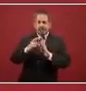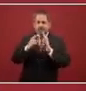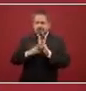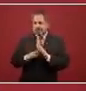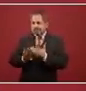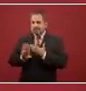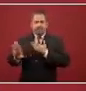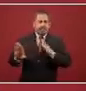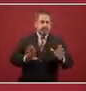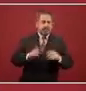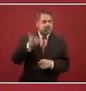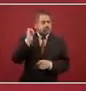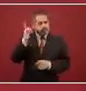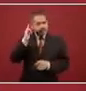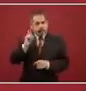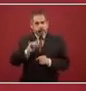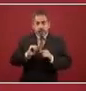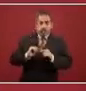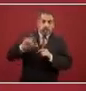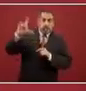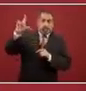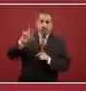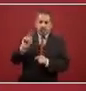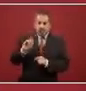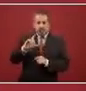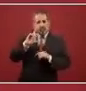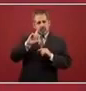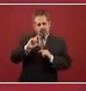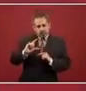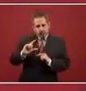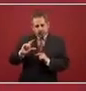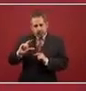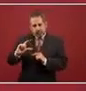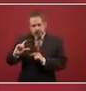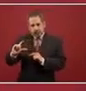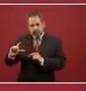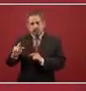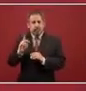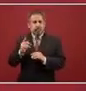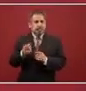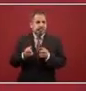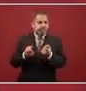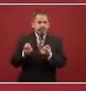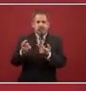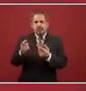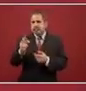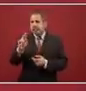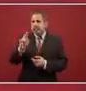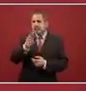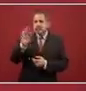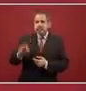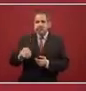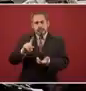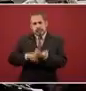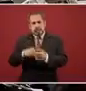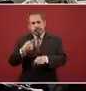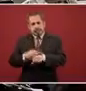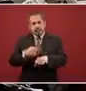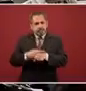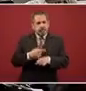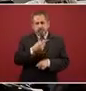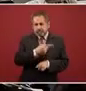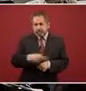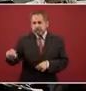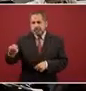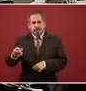esperanza es que van a ser menos casos, pero la distribución de casos leves, que es 80%, de casos que necesitan